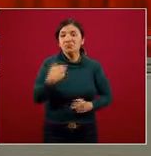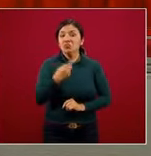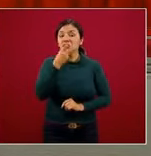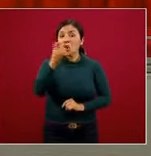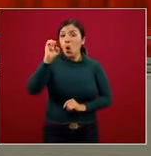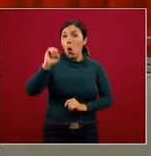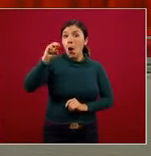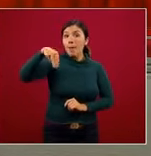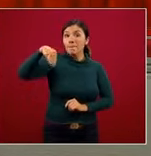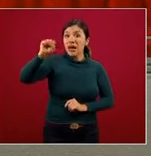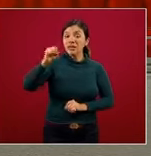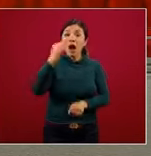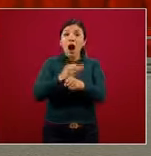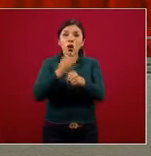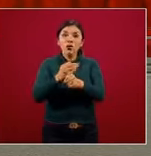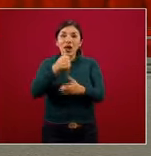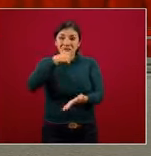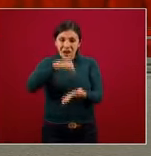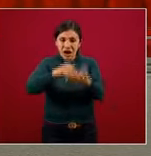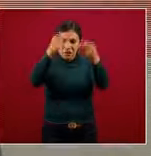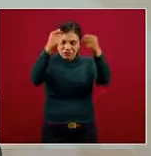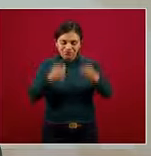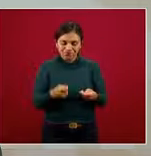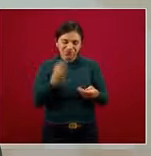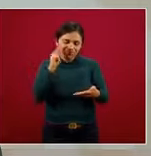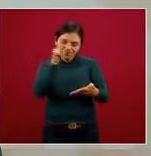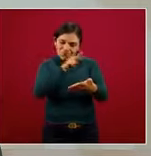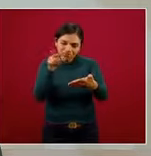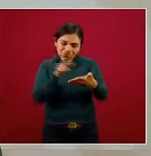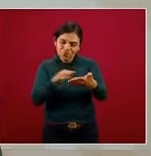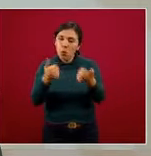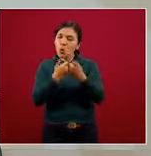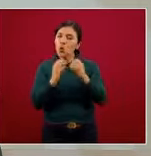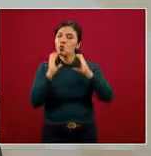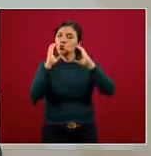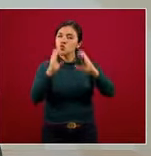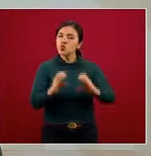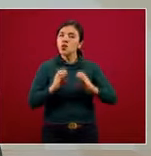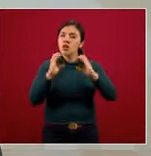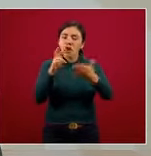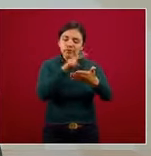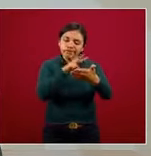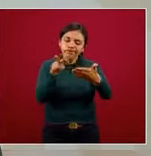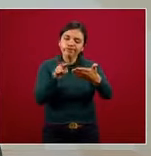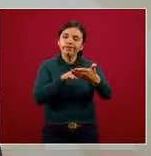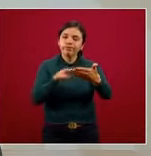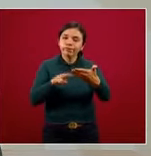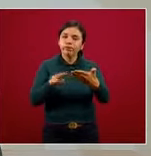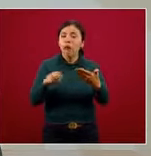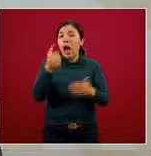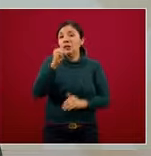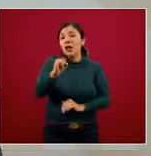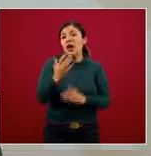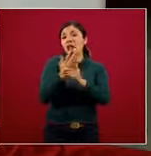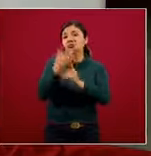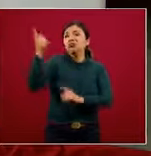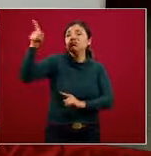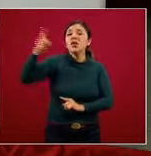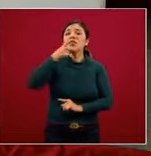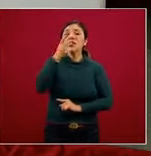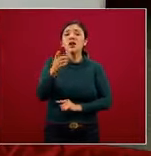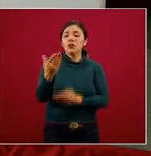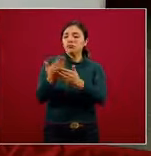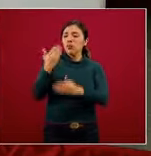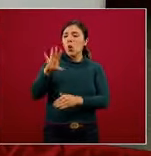Organización Mundial de la Salud está analizando cautelosamente, como lo pronunciaron sus voceros en las últimas 48 horas, esta pieza